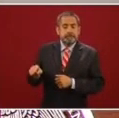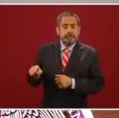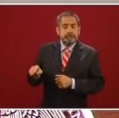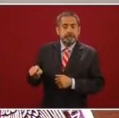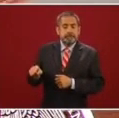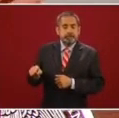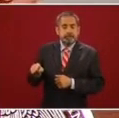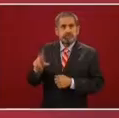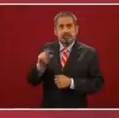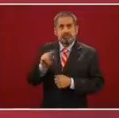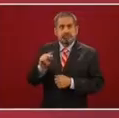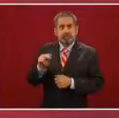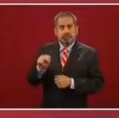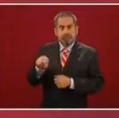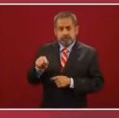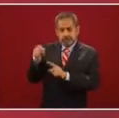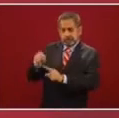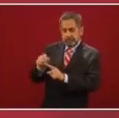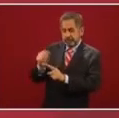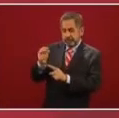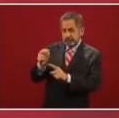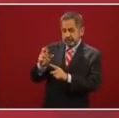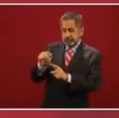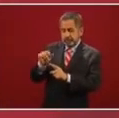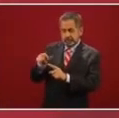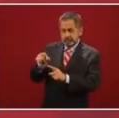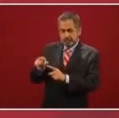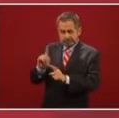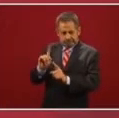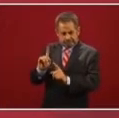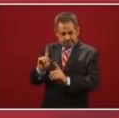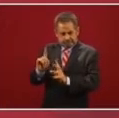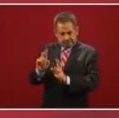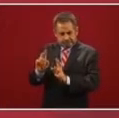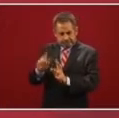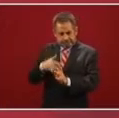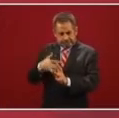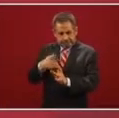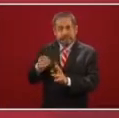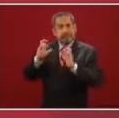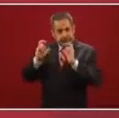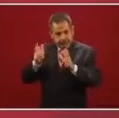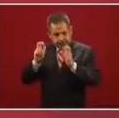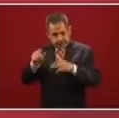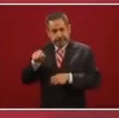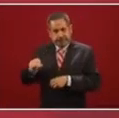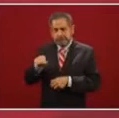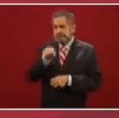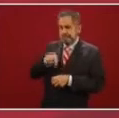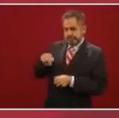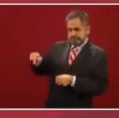No en la zona específica de San Cristóbal de las Casas, pero sí en Chiapas, en diversos